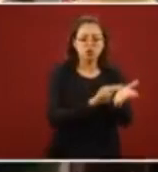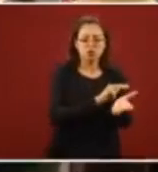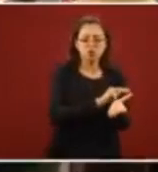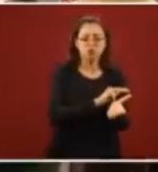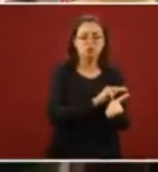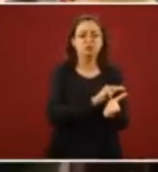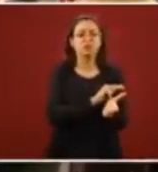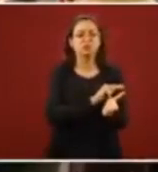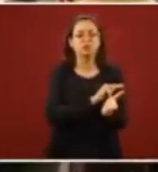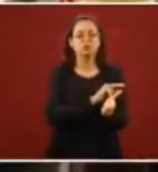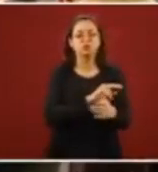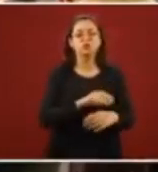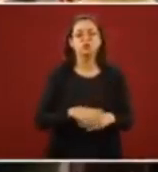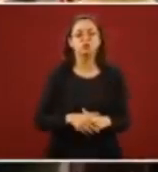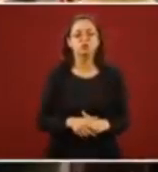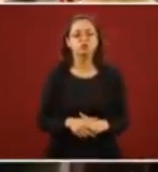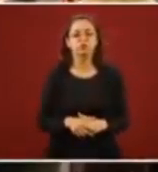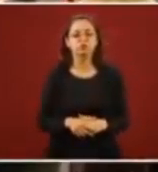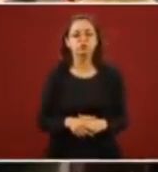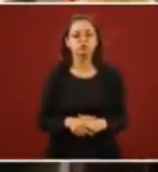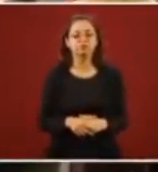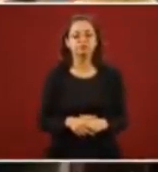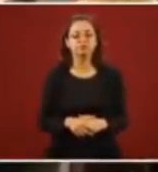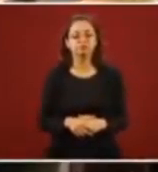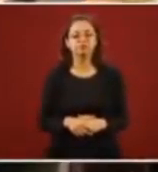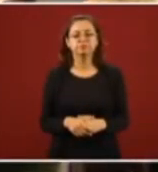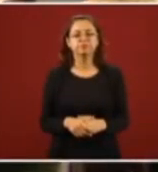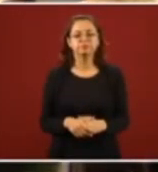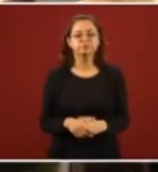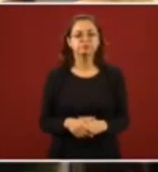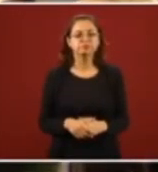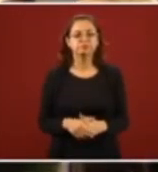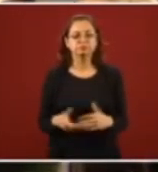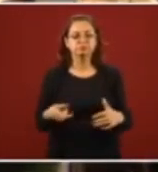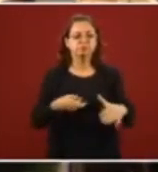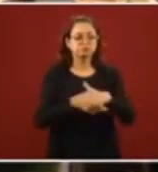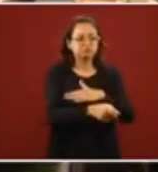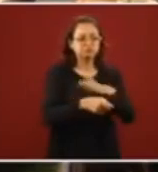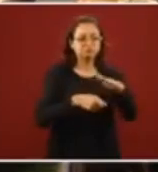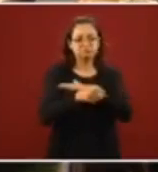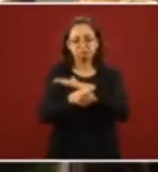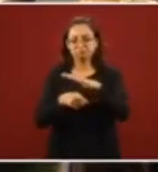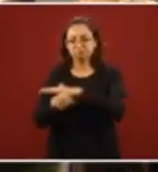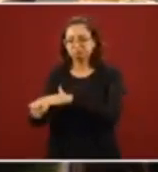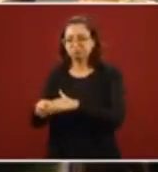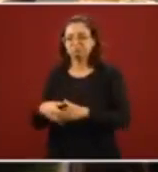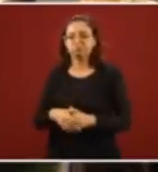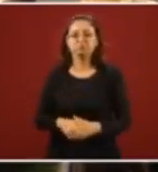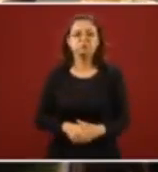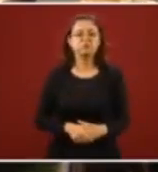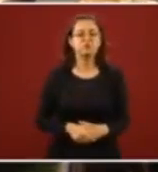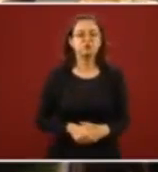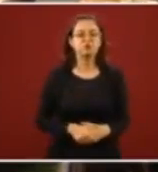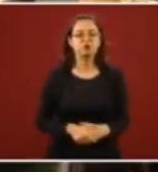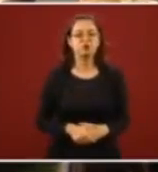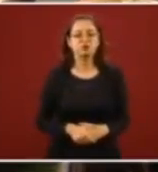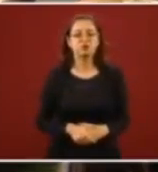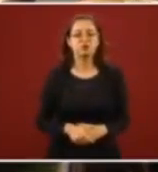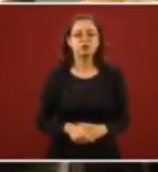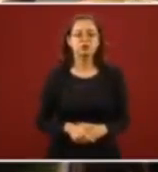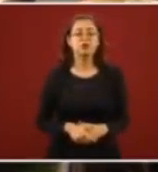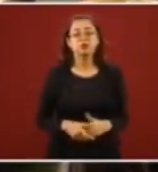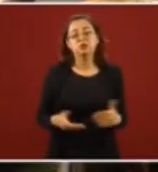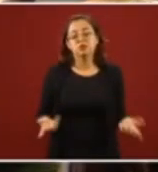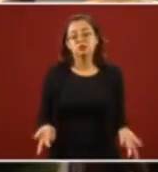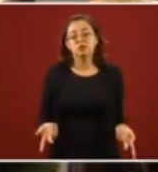en sobornos. Entonces, los de